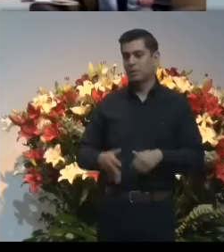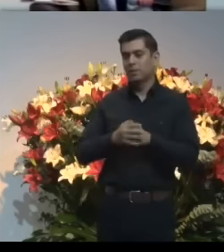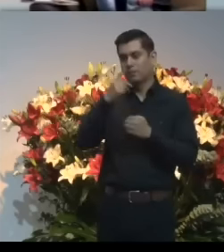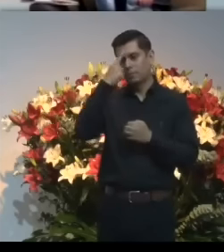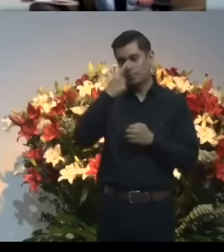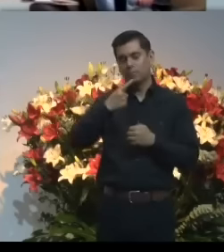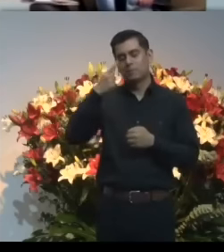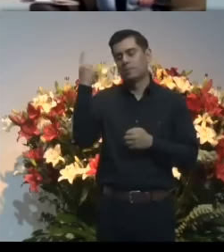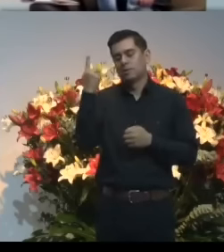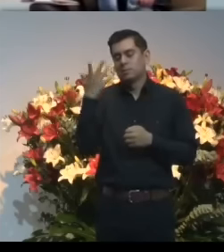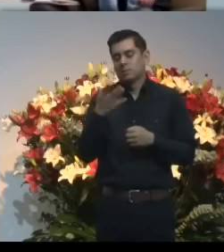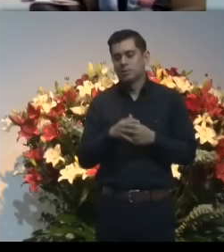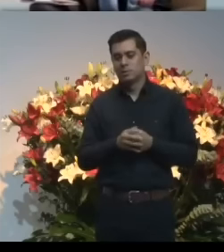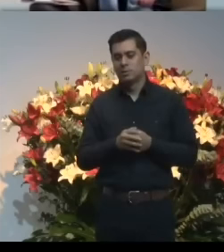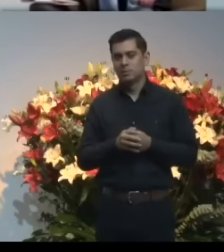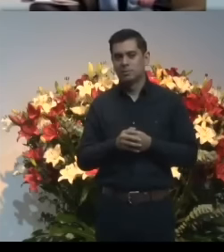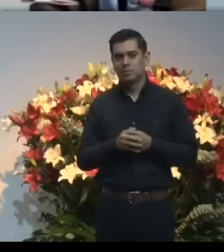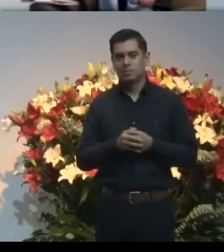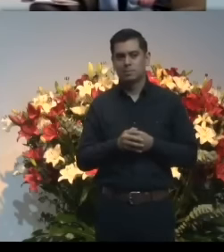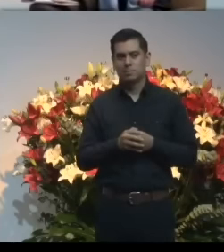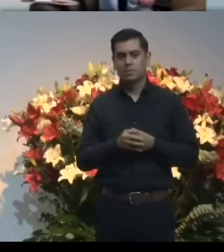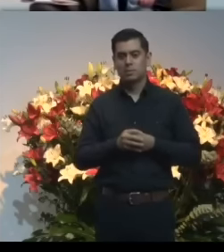que